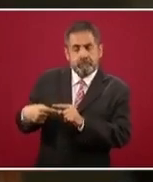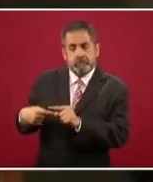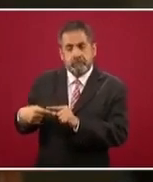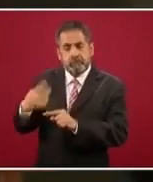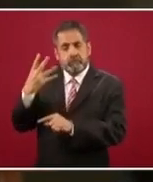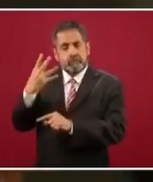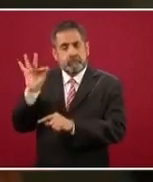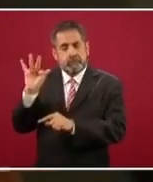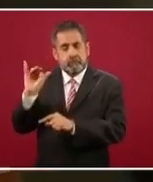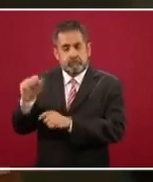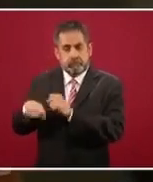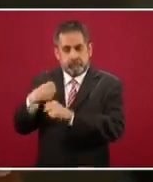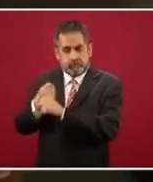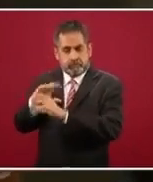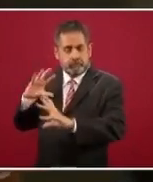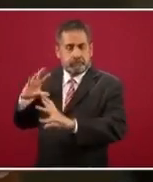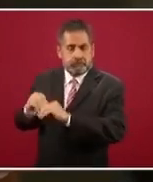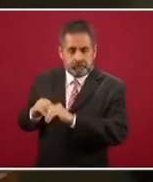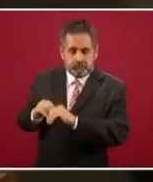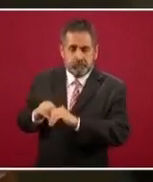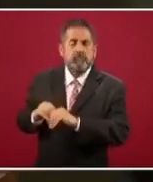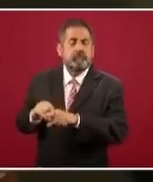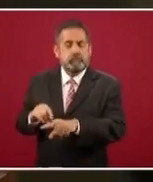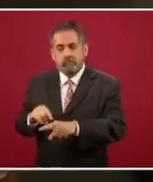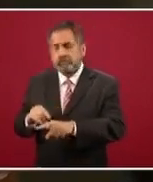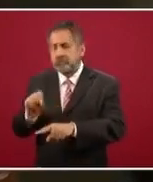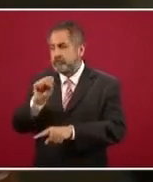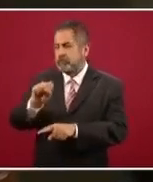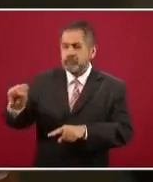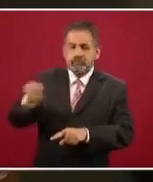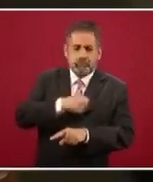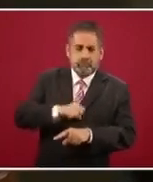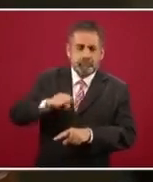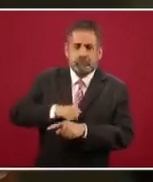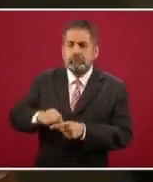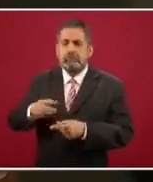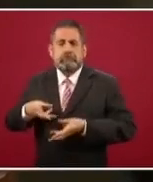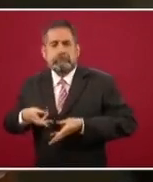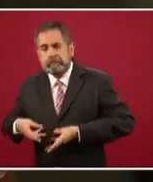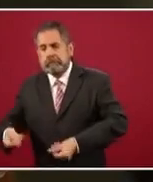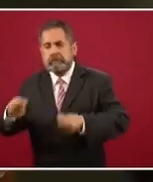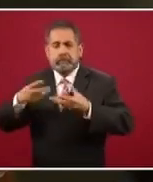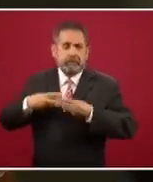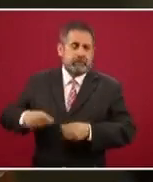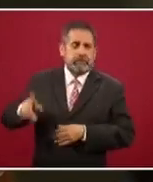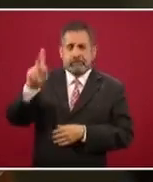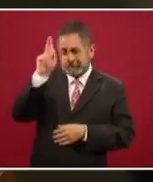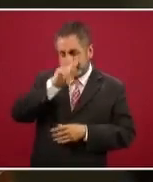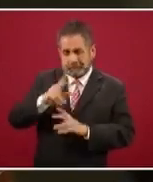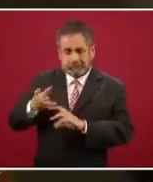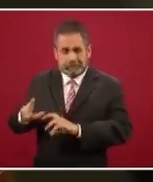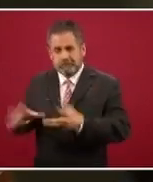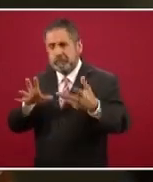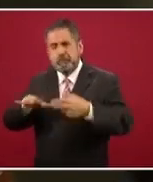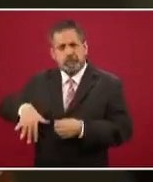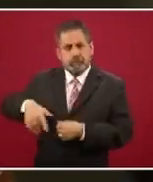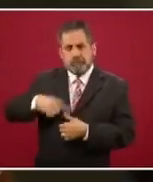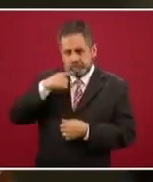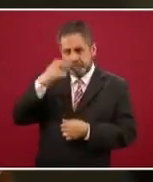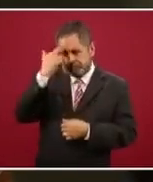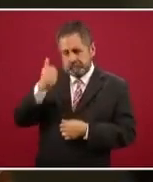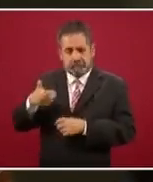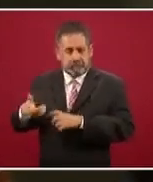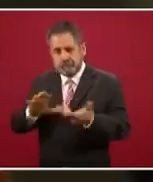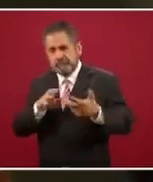cuatro décadas, ha habido en la Secretaría de Salud pues un gran derroche o desastre, como usted lo acaba de calificar hace rato.